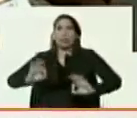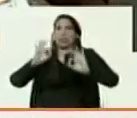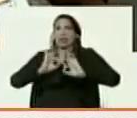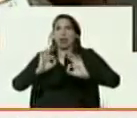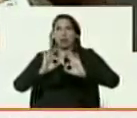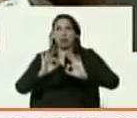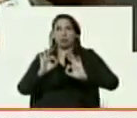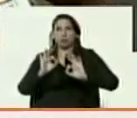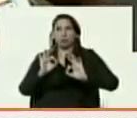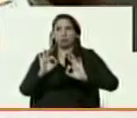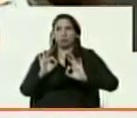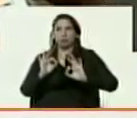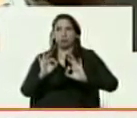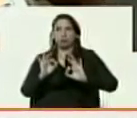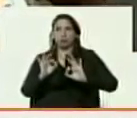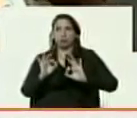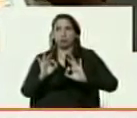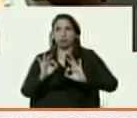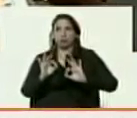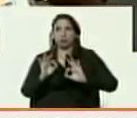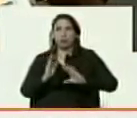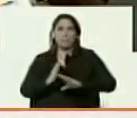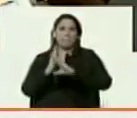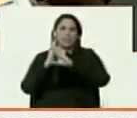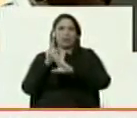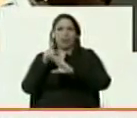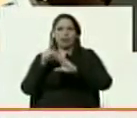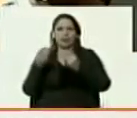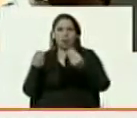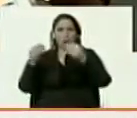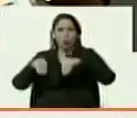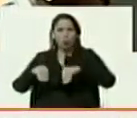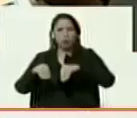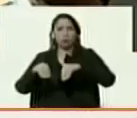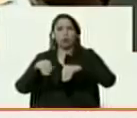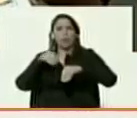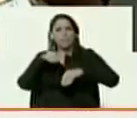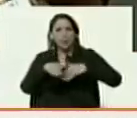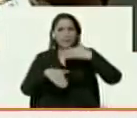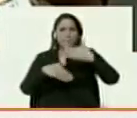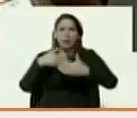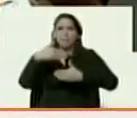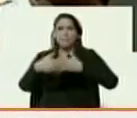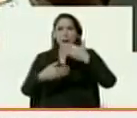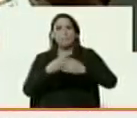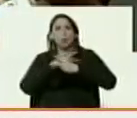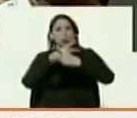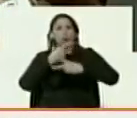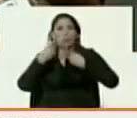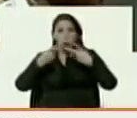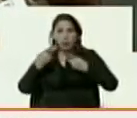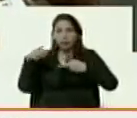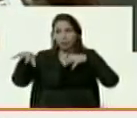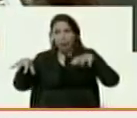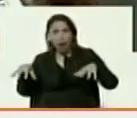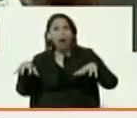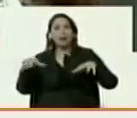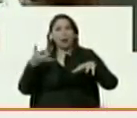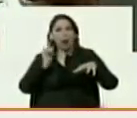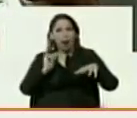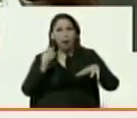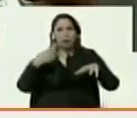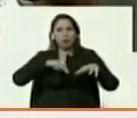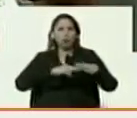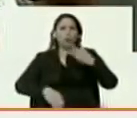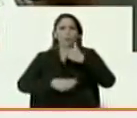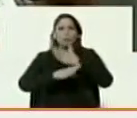nada, que impida esta negociación. En la medida en que haya voluntad política en las partes, que las hay, vamos a